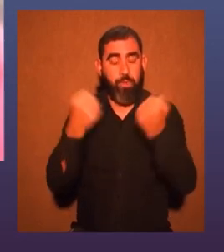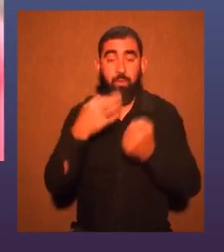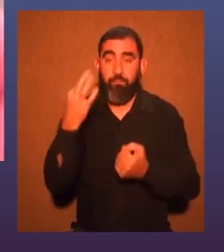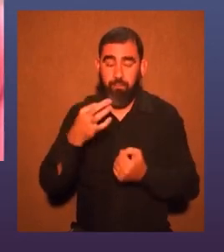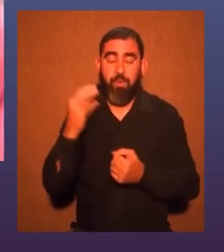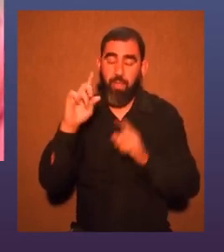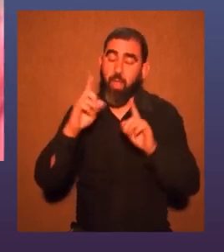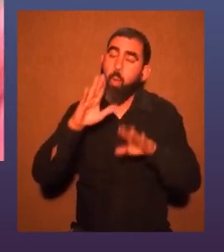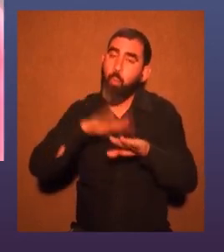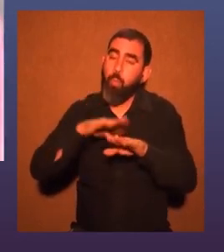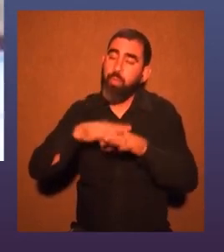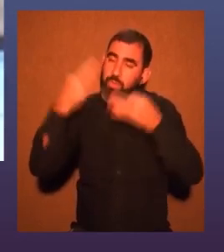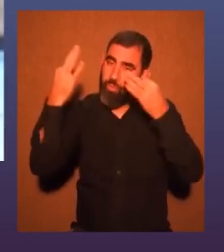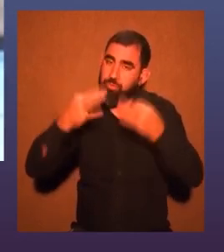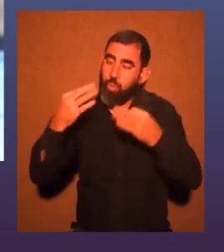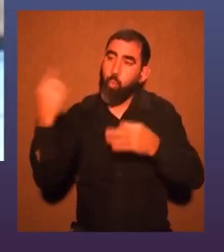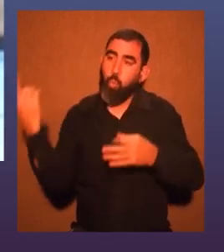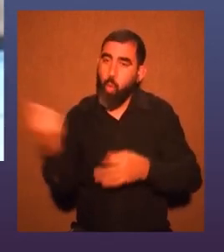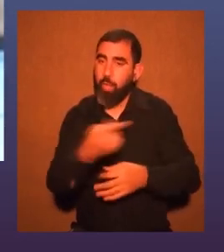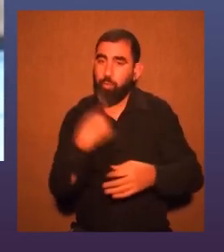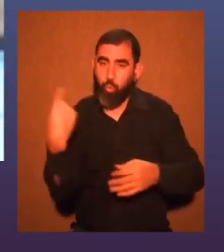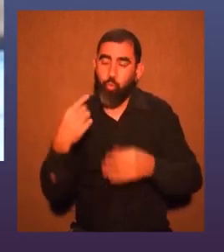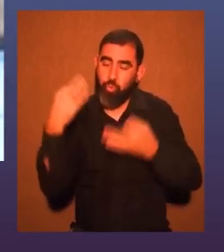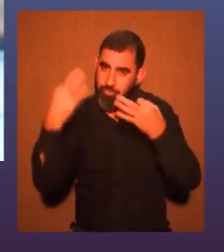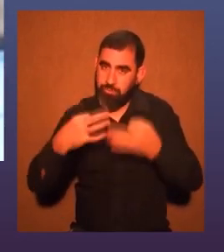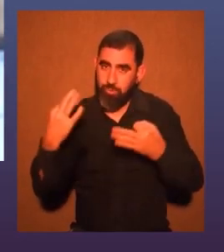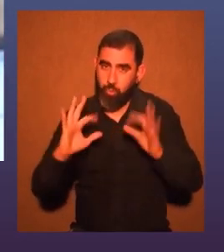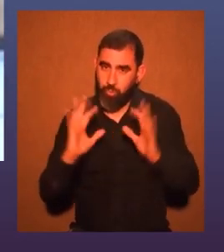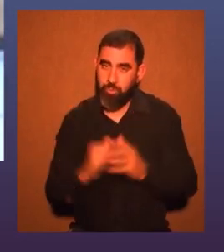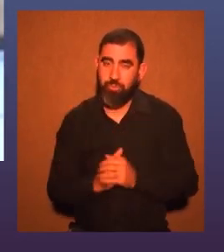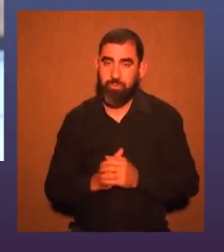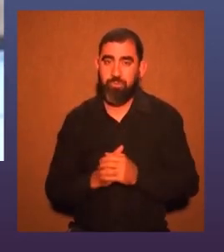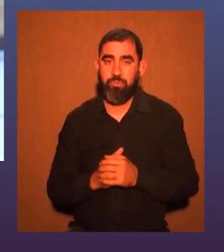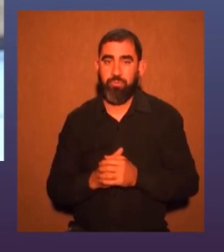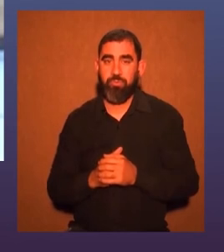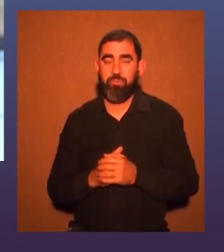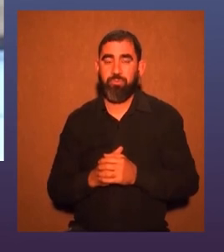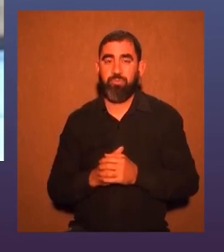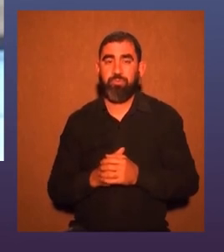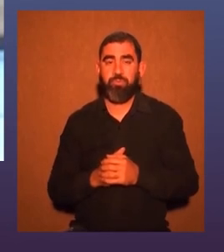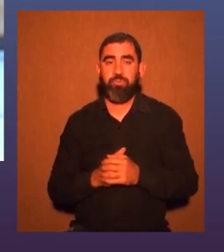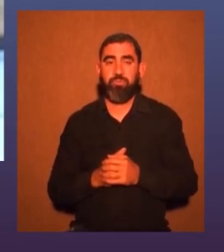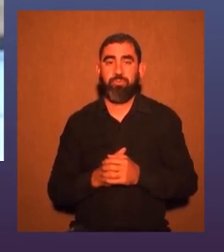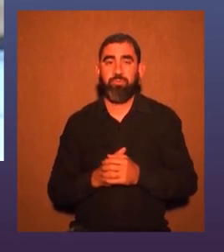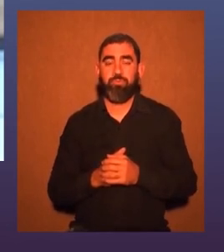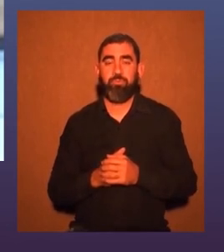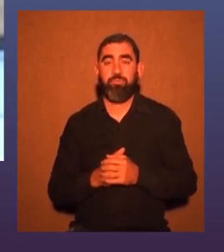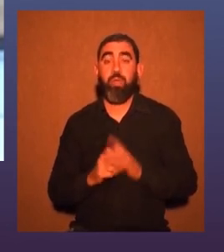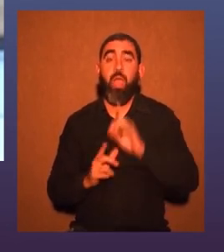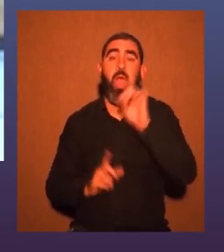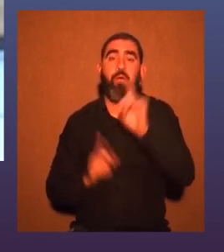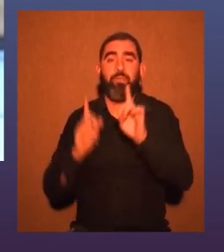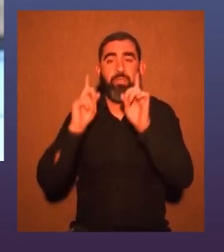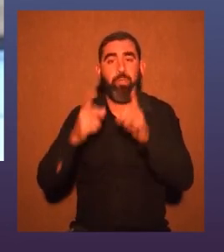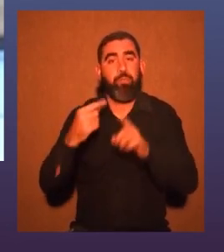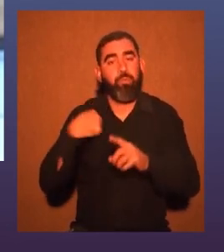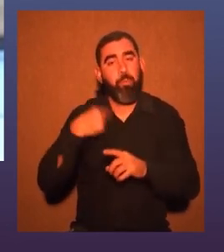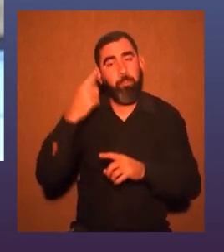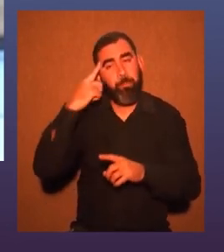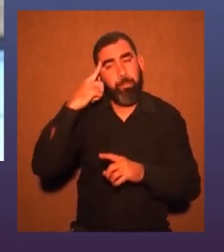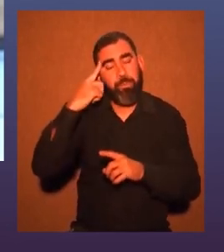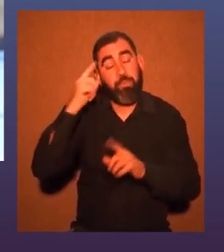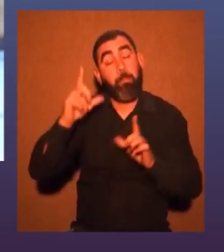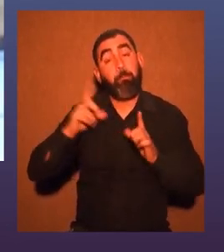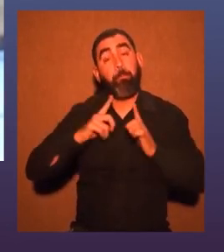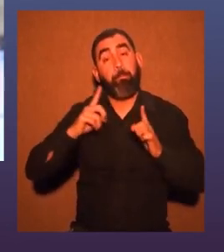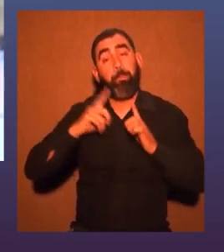seguro que les pasó. Sí, a todos los, ¿viste? Te despertaste en la mitad de la noche y dijiste, claro. A veces también digo, voy a esperar despertarme